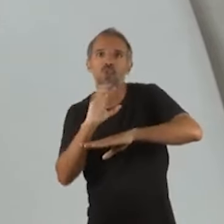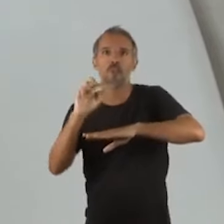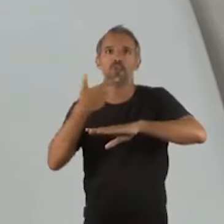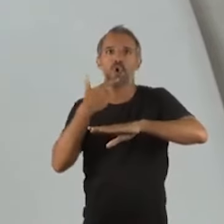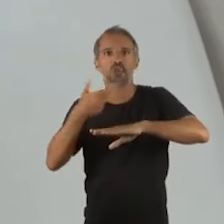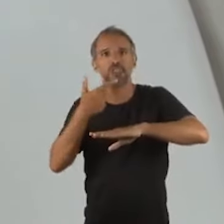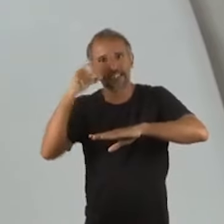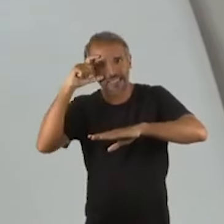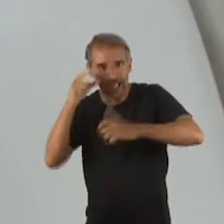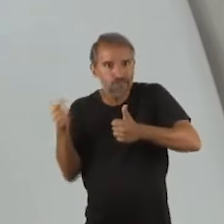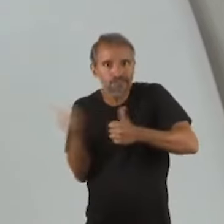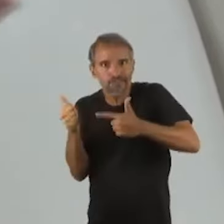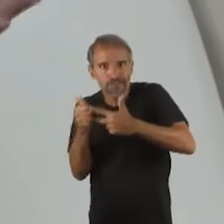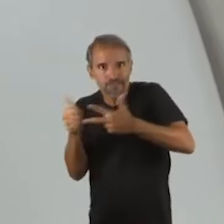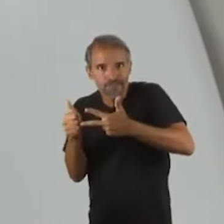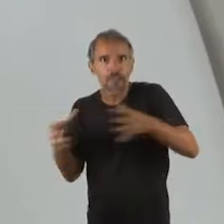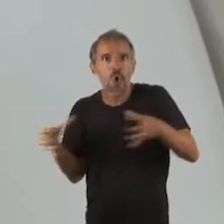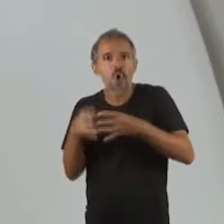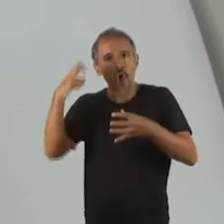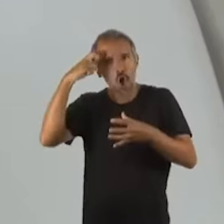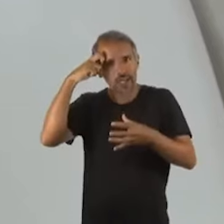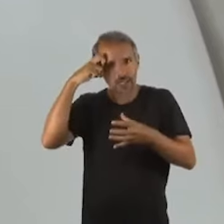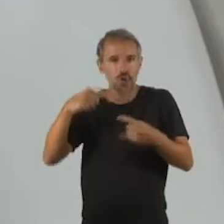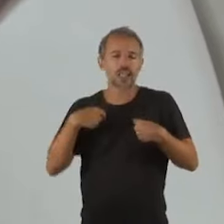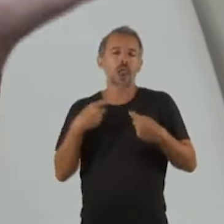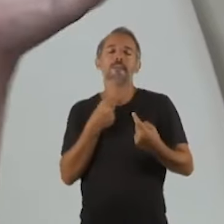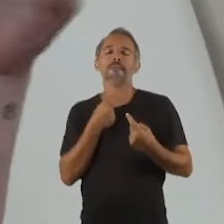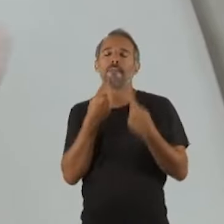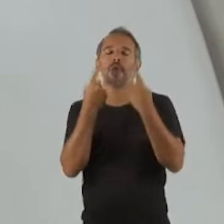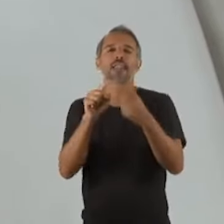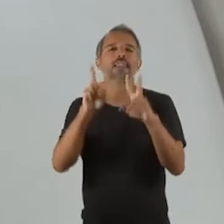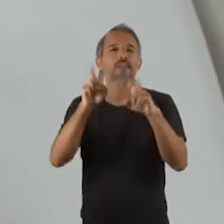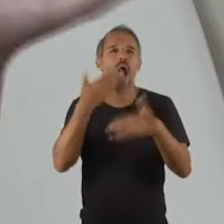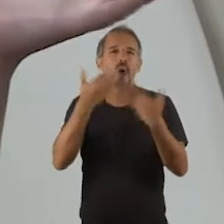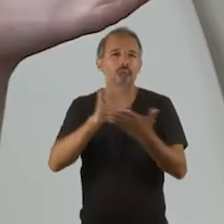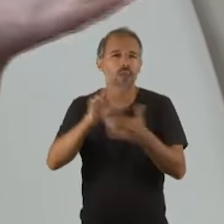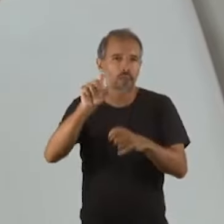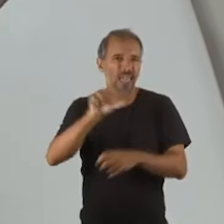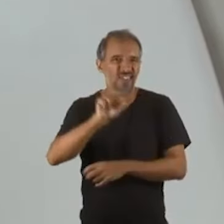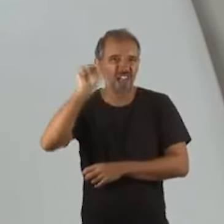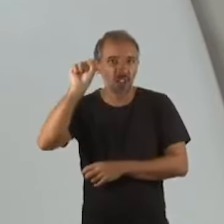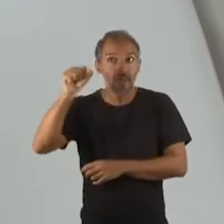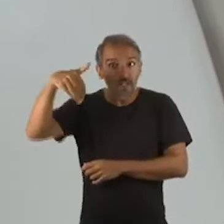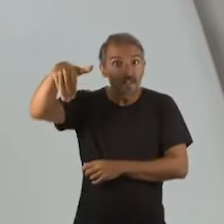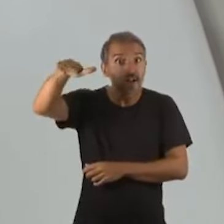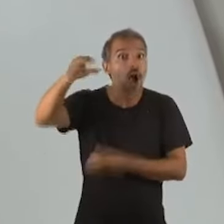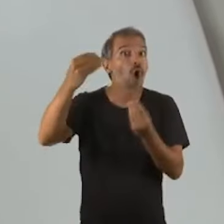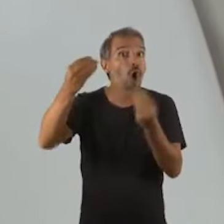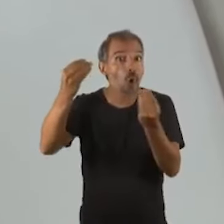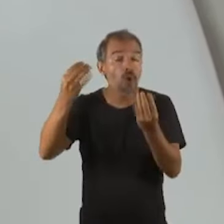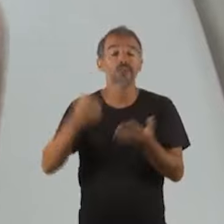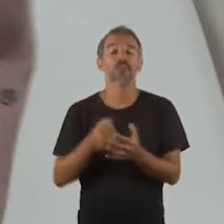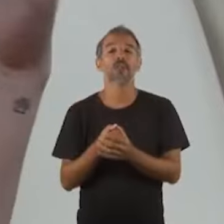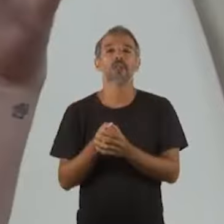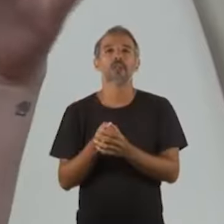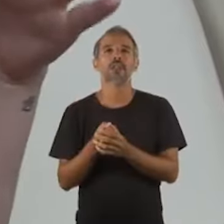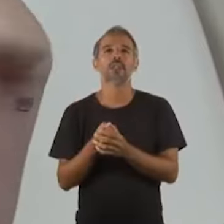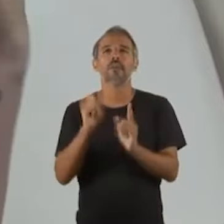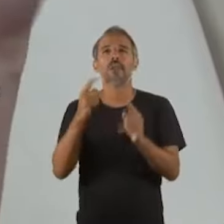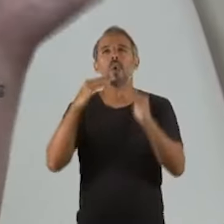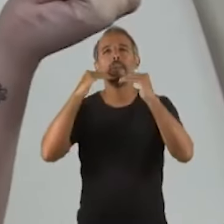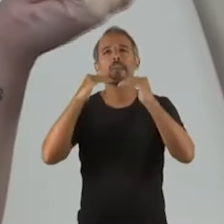pregunta es un mensaje en base a lo que recién venían hablando de la inflación de lo que se puede venir y un mensaje para los